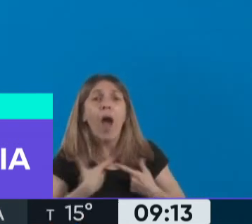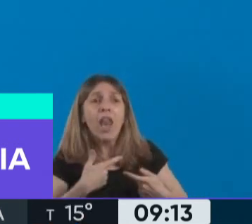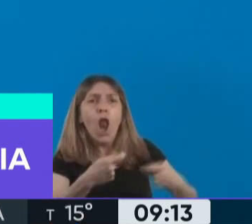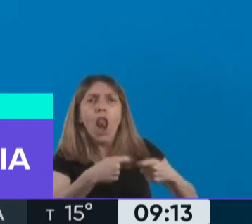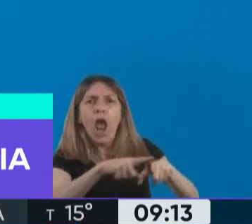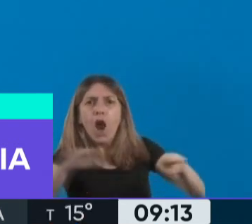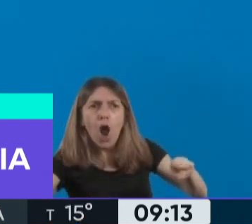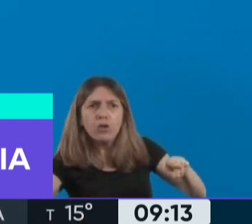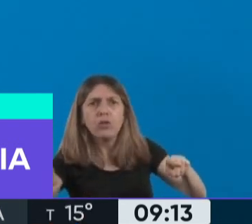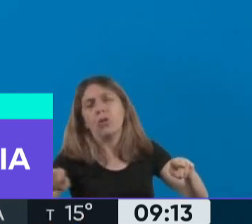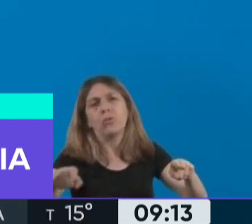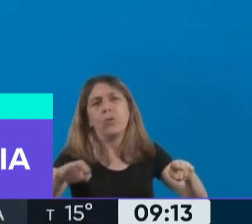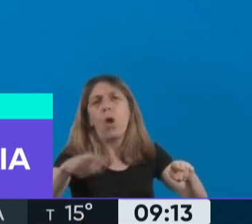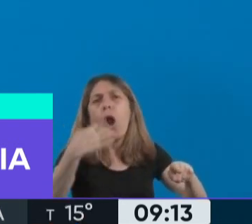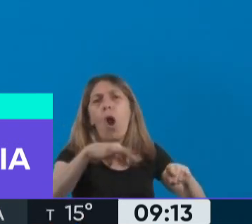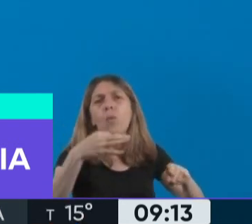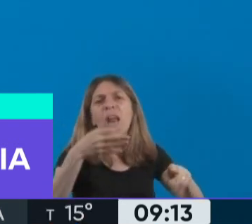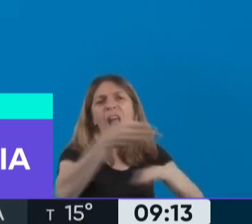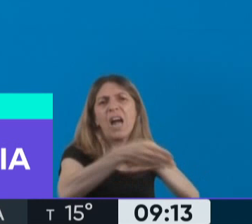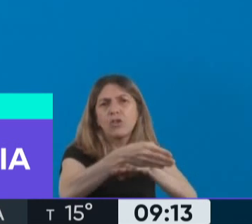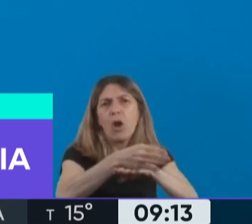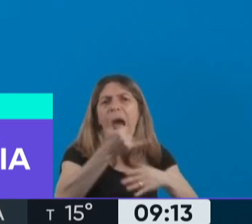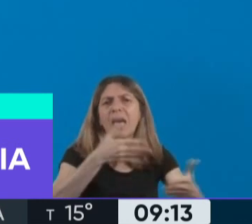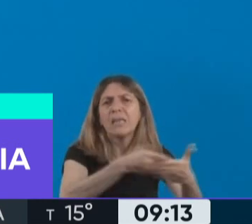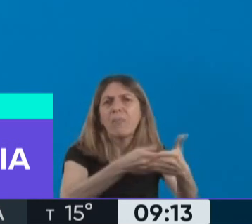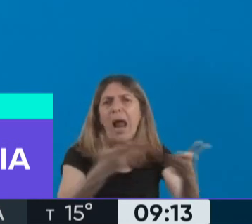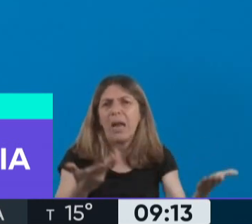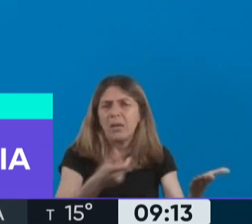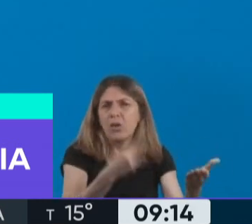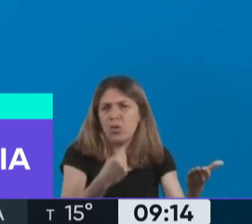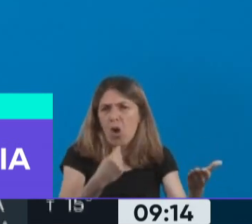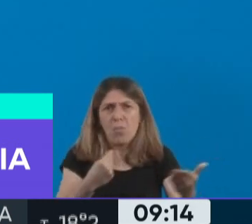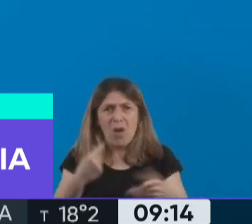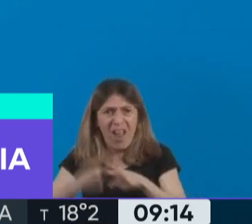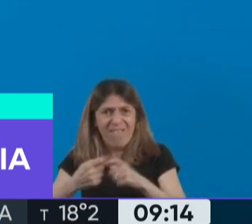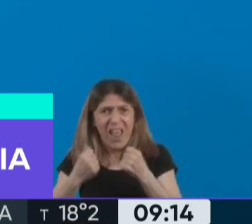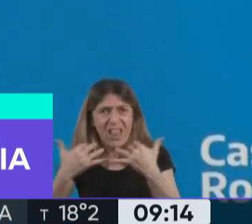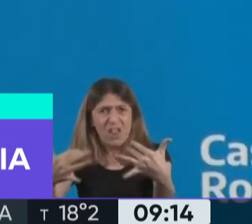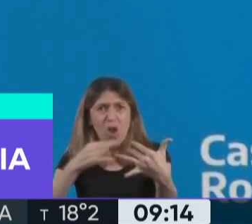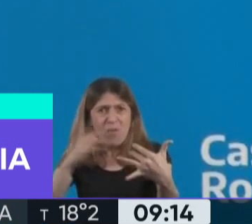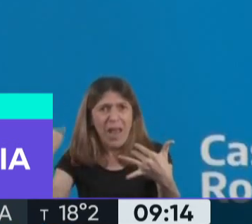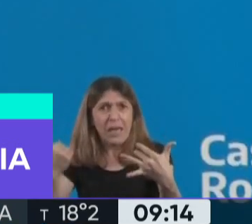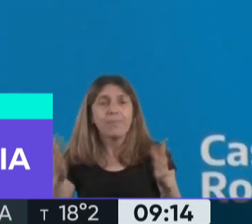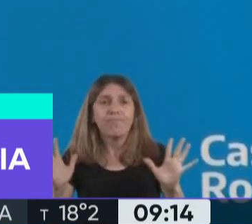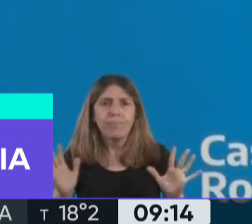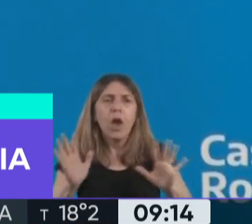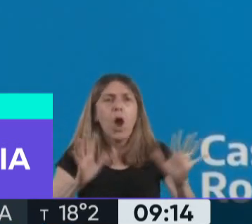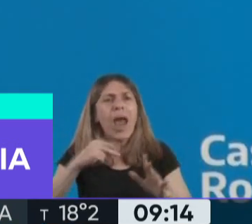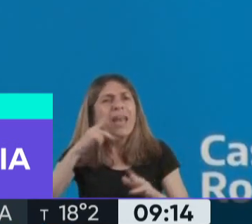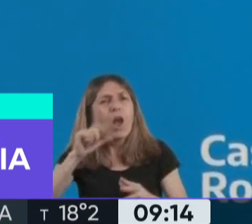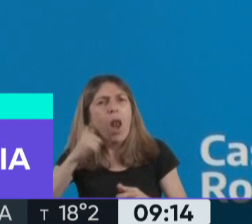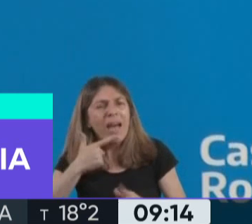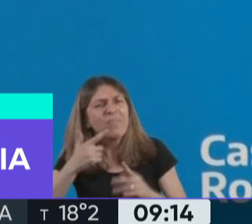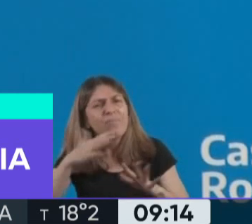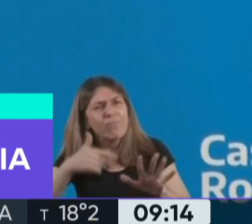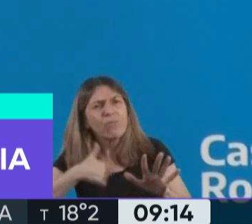cuando justamente el gobierno organiza un evento sin ningún tipo de límite sanitario? Gracias. Hola, Nicolás. Entiendo que el pase